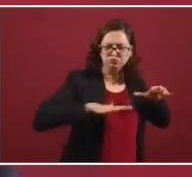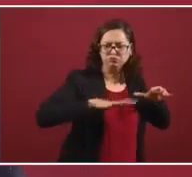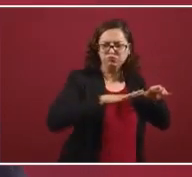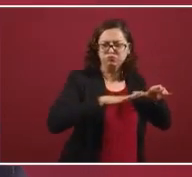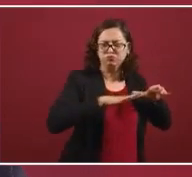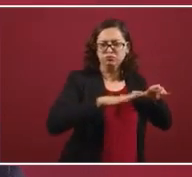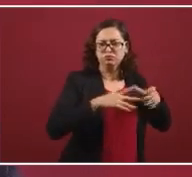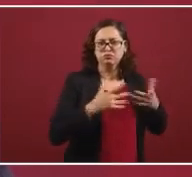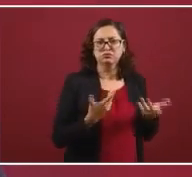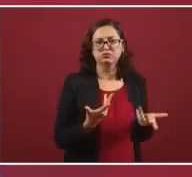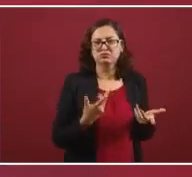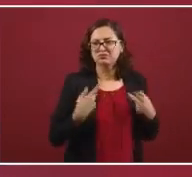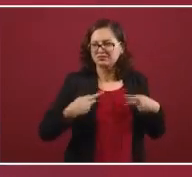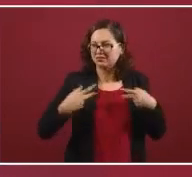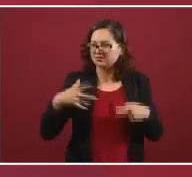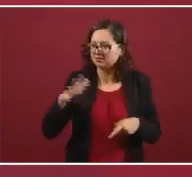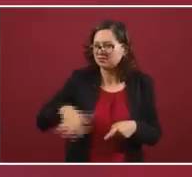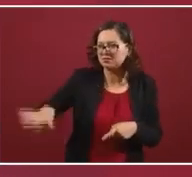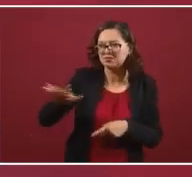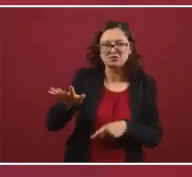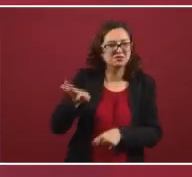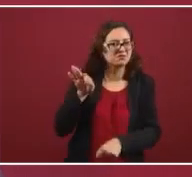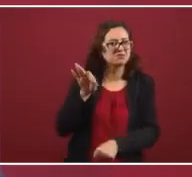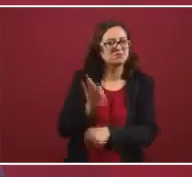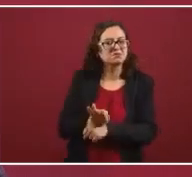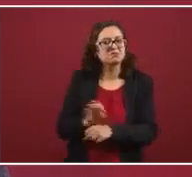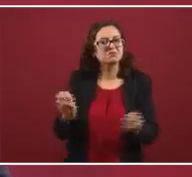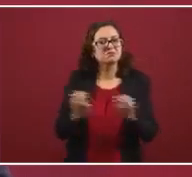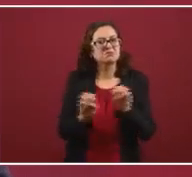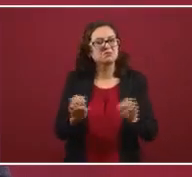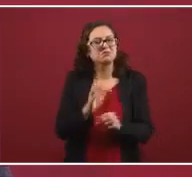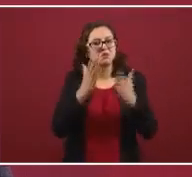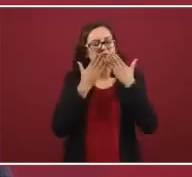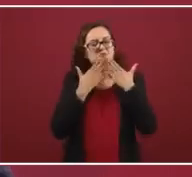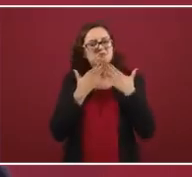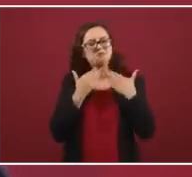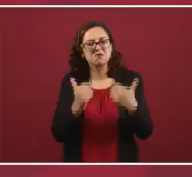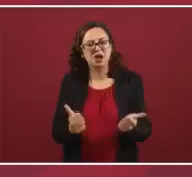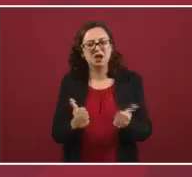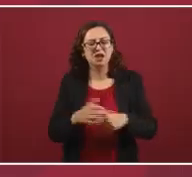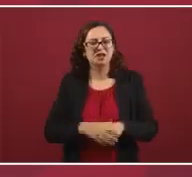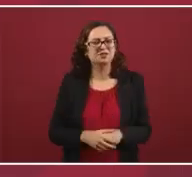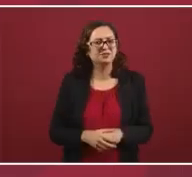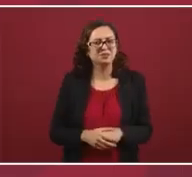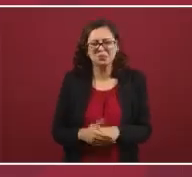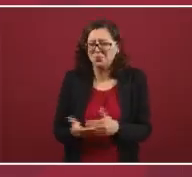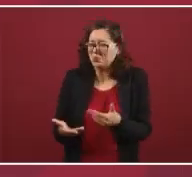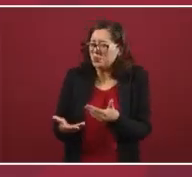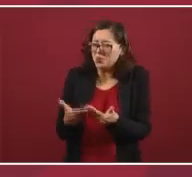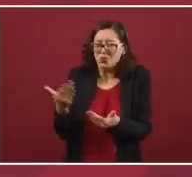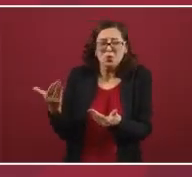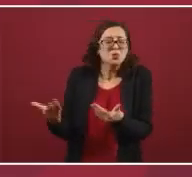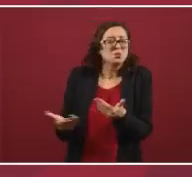pero no hay defensores del pueblo. Los medios son pocos.